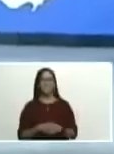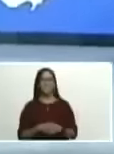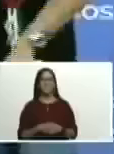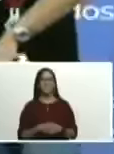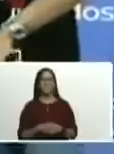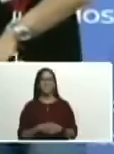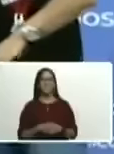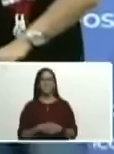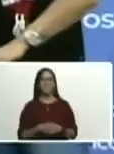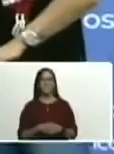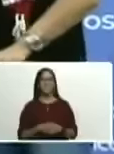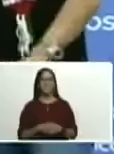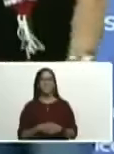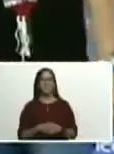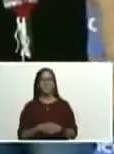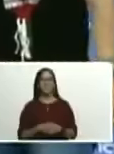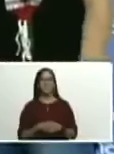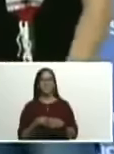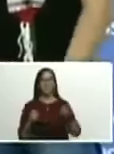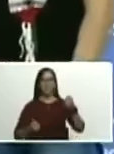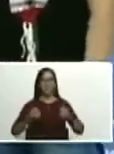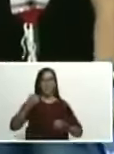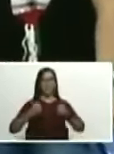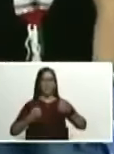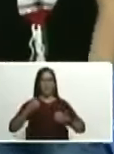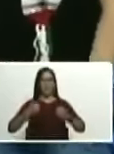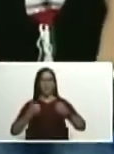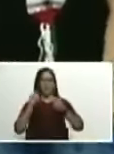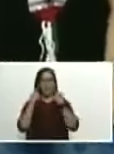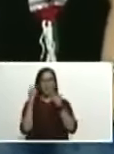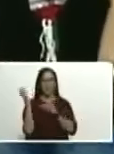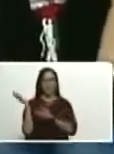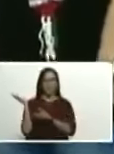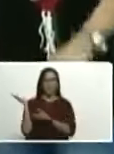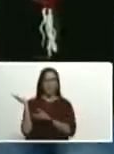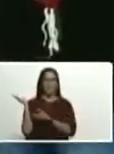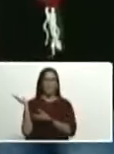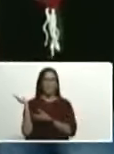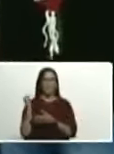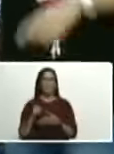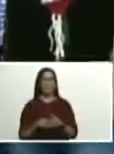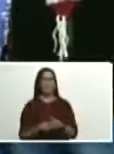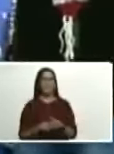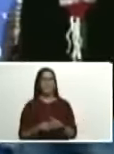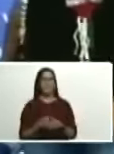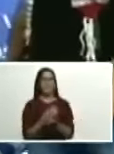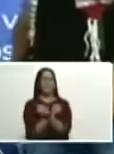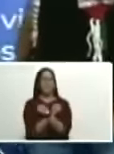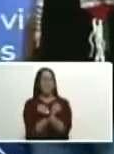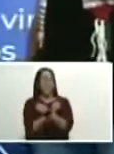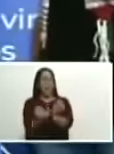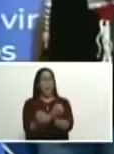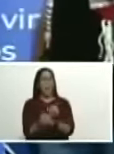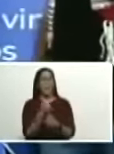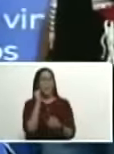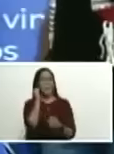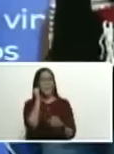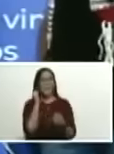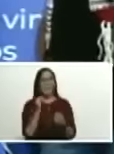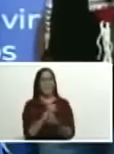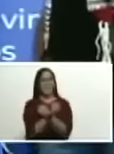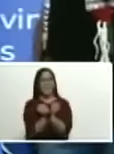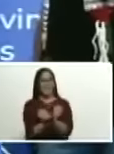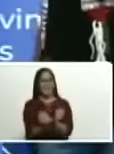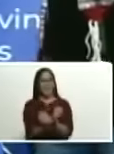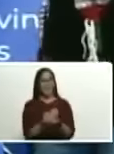Allá está aquel camión, fíjate, tremendo camión. Yo también las amo, mujeres.